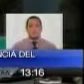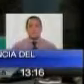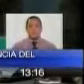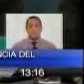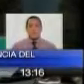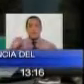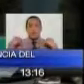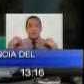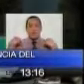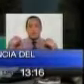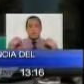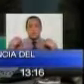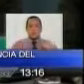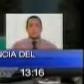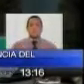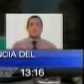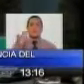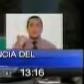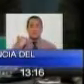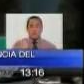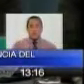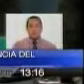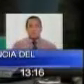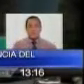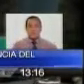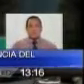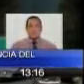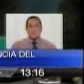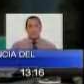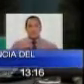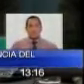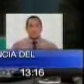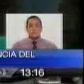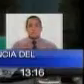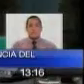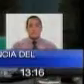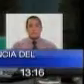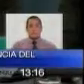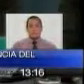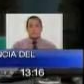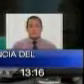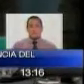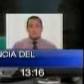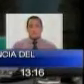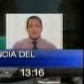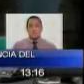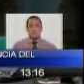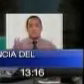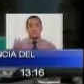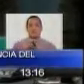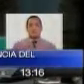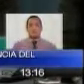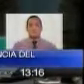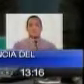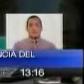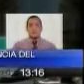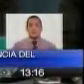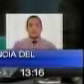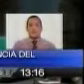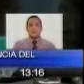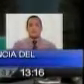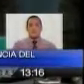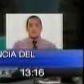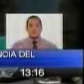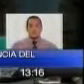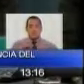en el despacho del entonces presidente del Poder Judicial, una reunión solicitada por el entonces ministro